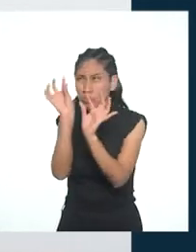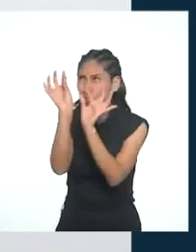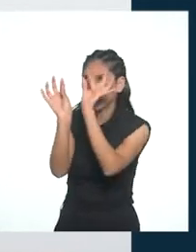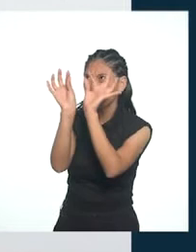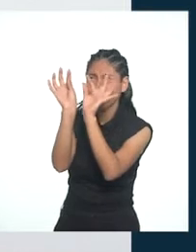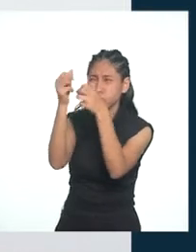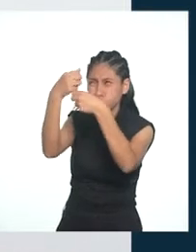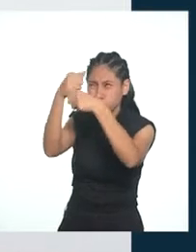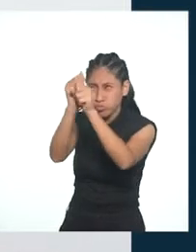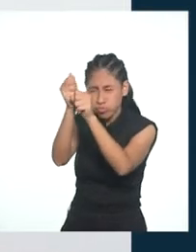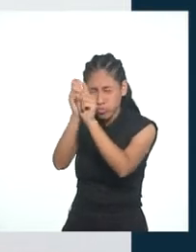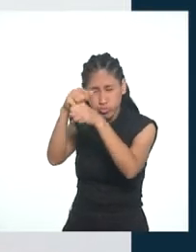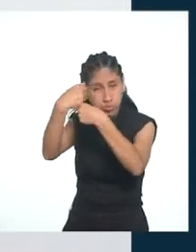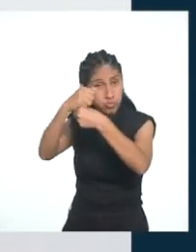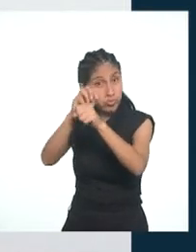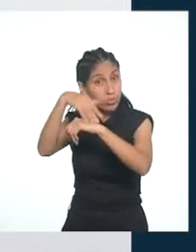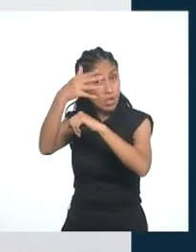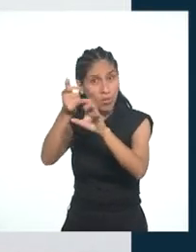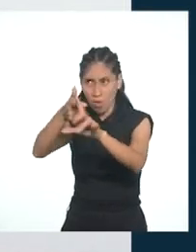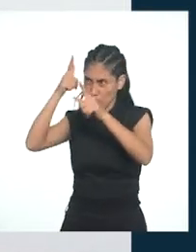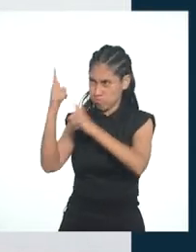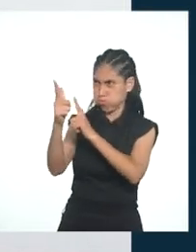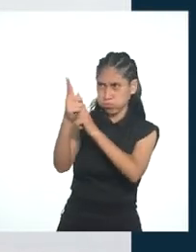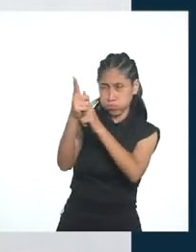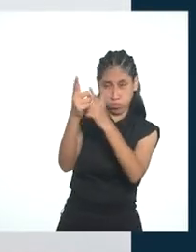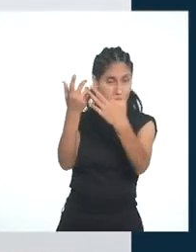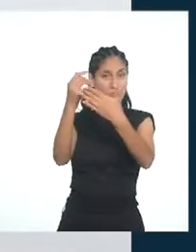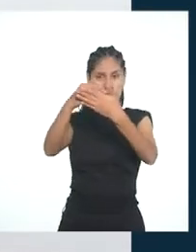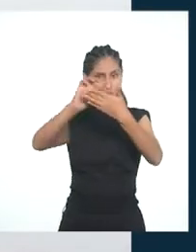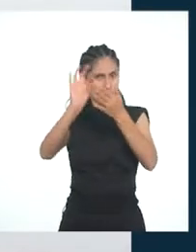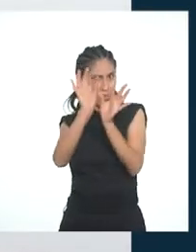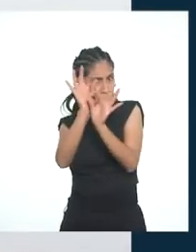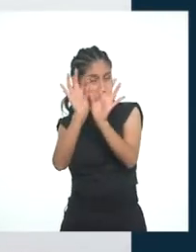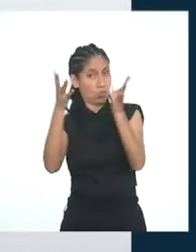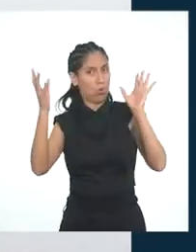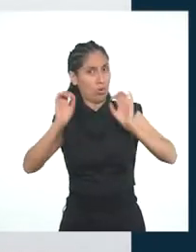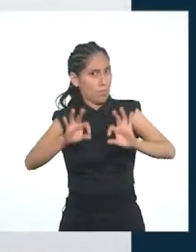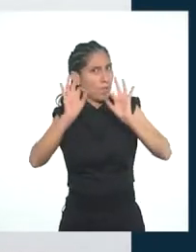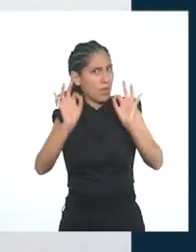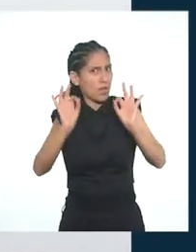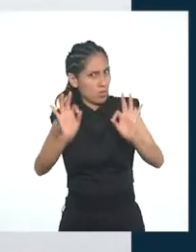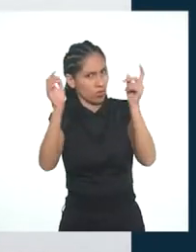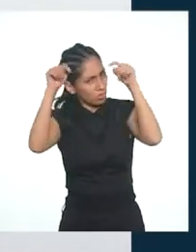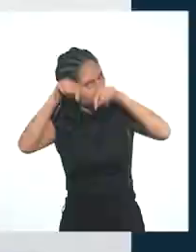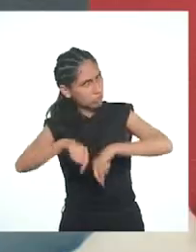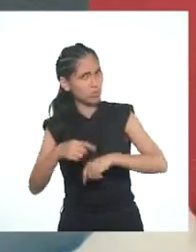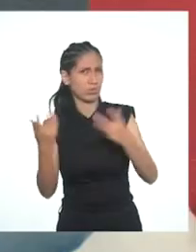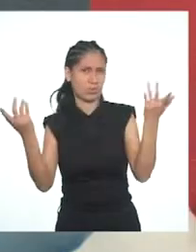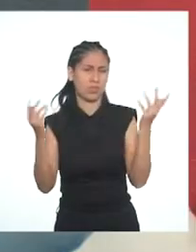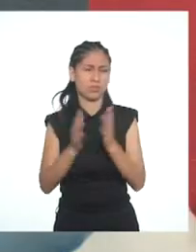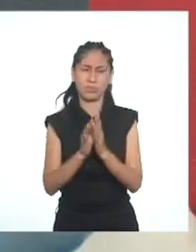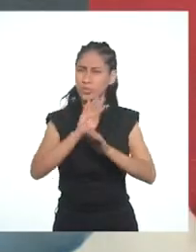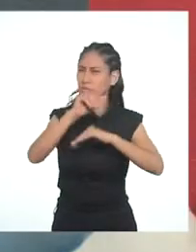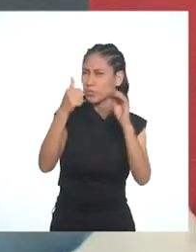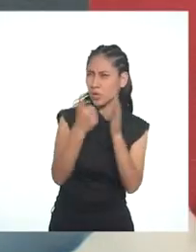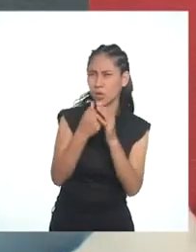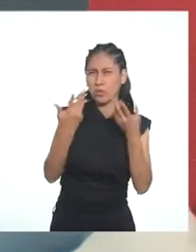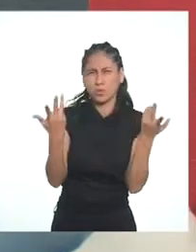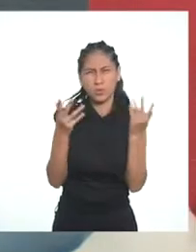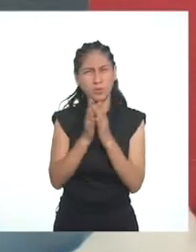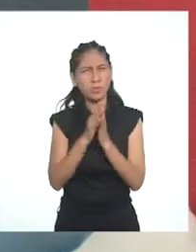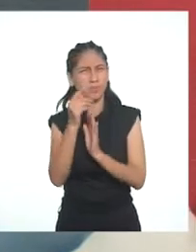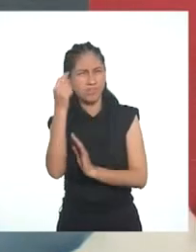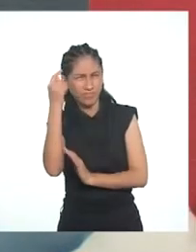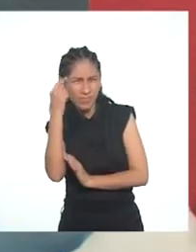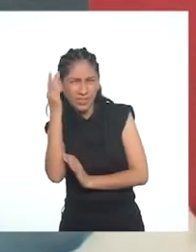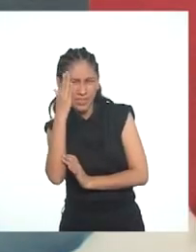estaría en desacuerdo porque esto simplemente perjudicaría a las personas y traería más riesgos a nuestro mundo. Pues todos tenemos la impresión de